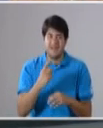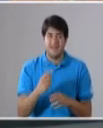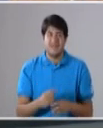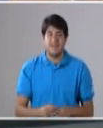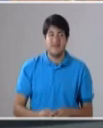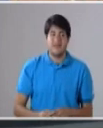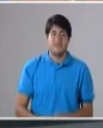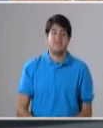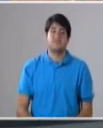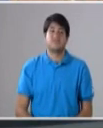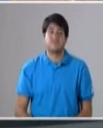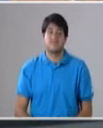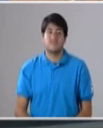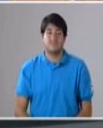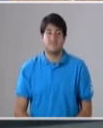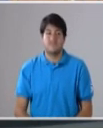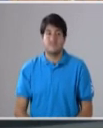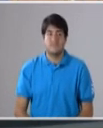retroalimentación.